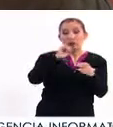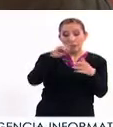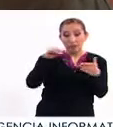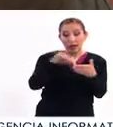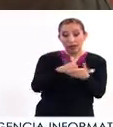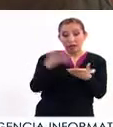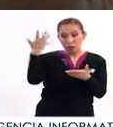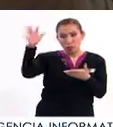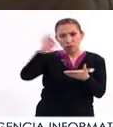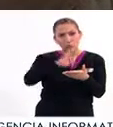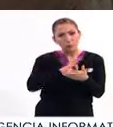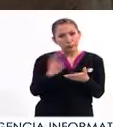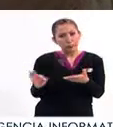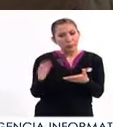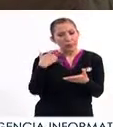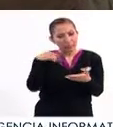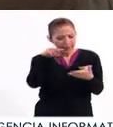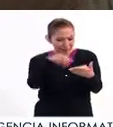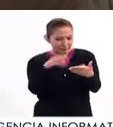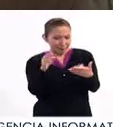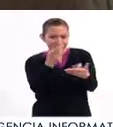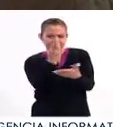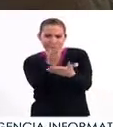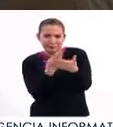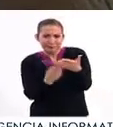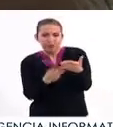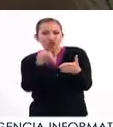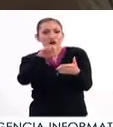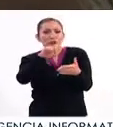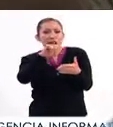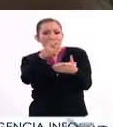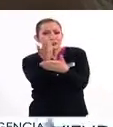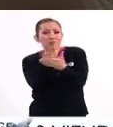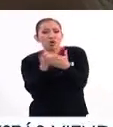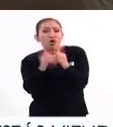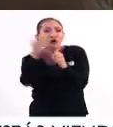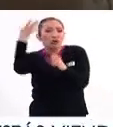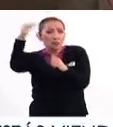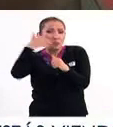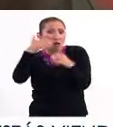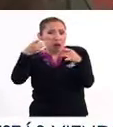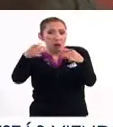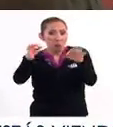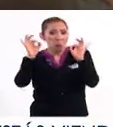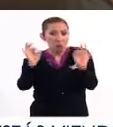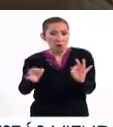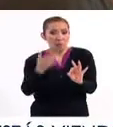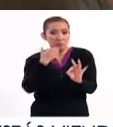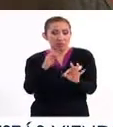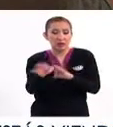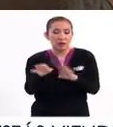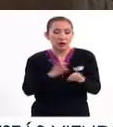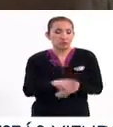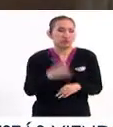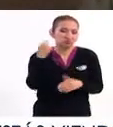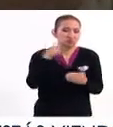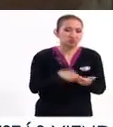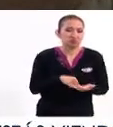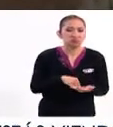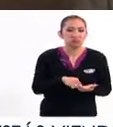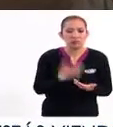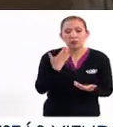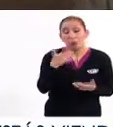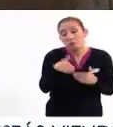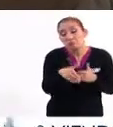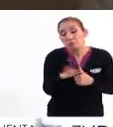y buen trabajo. Entonces yo creo que sí, es cuestión de que tanto los artistas se pongan a trabajar con los literatos y hagan productos de calidad, y yo creo